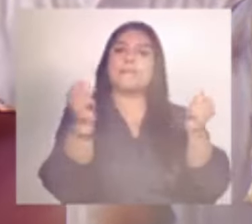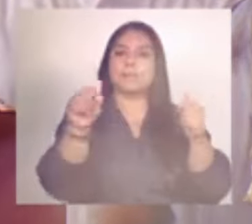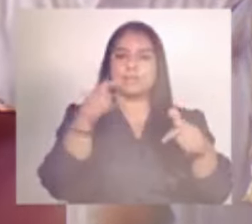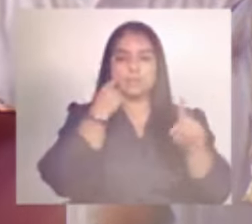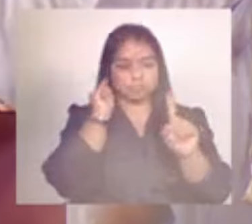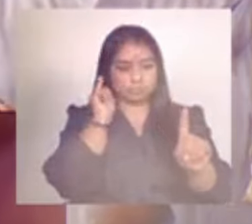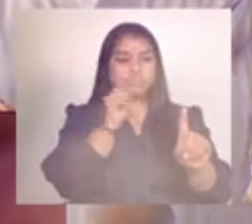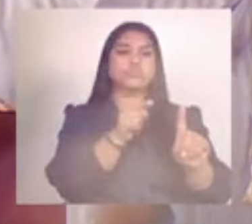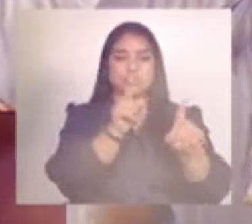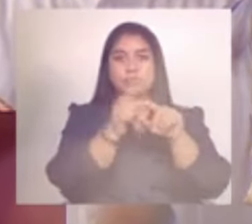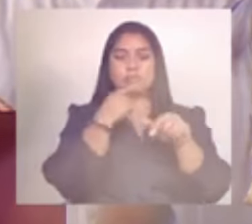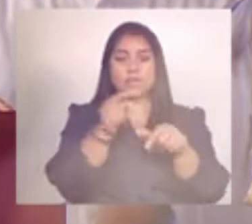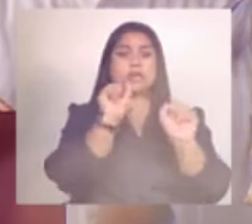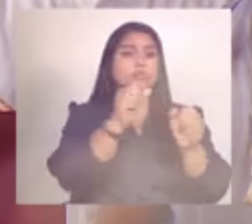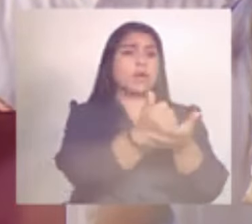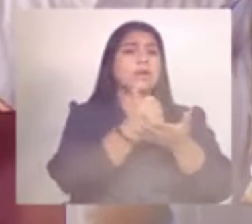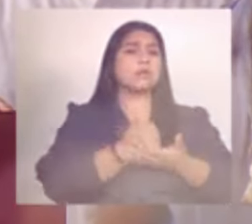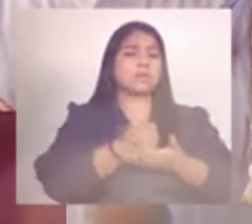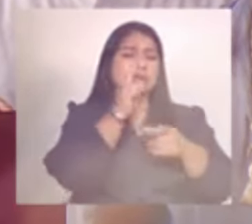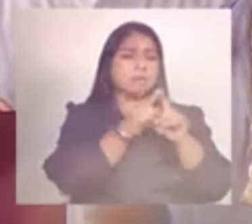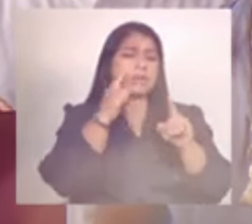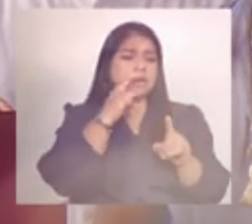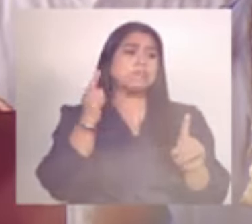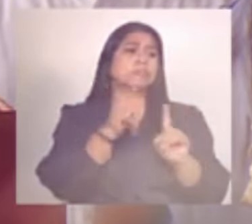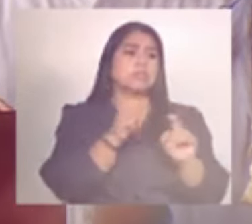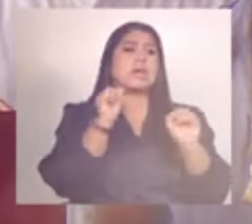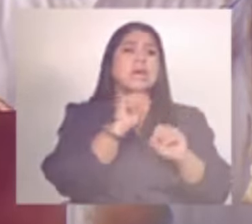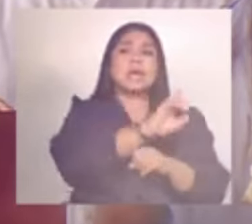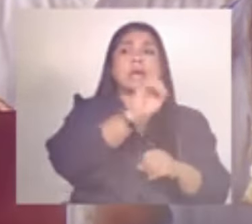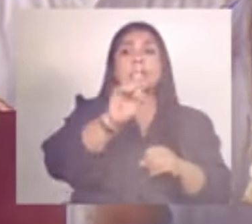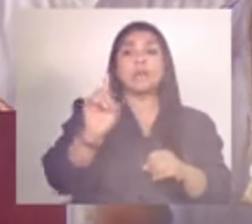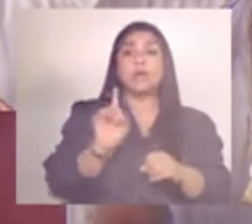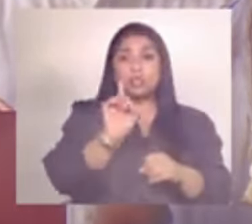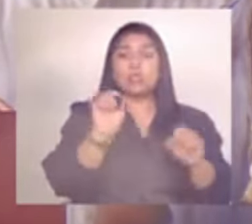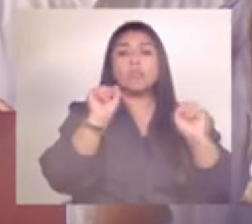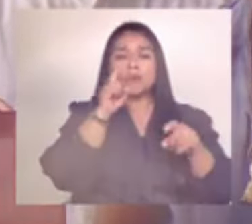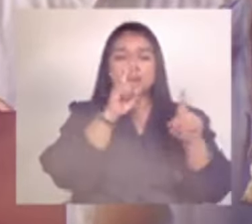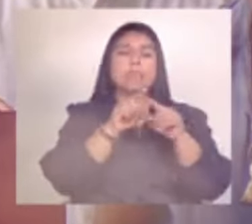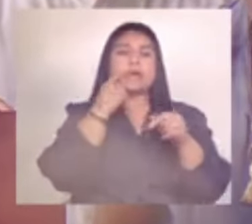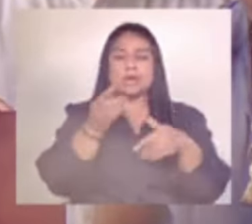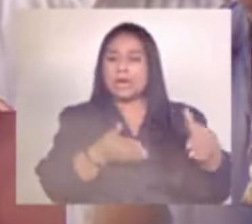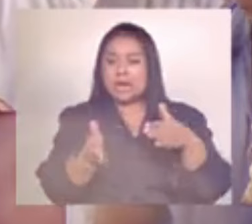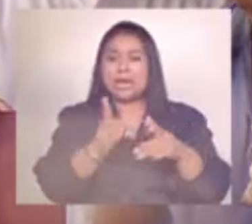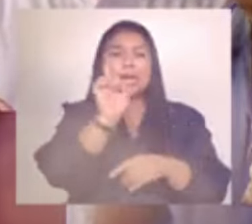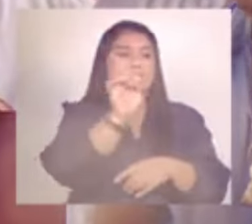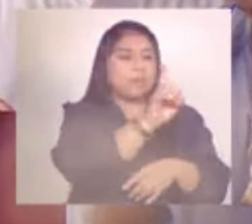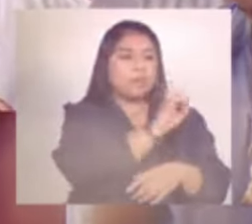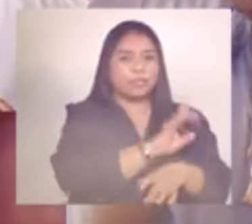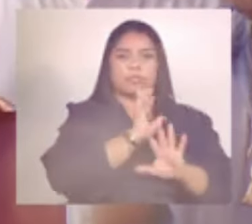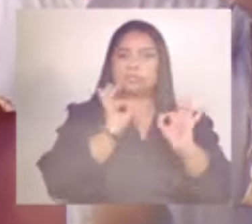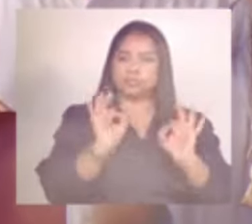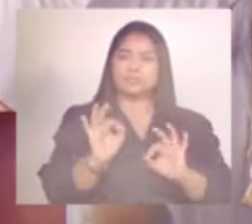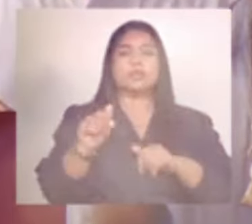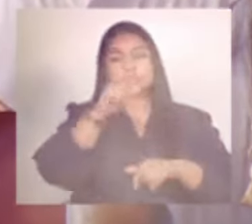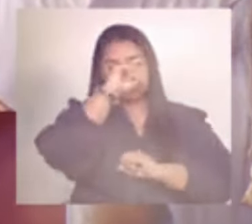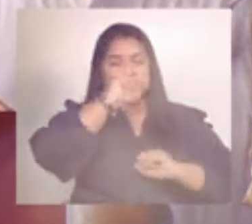dirección que nos permita lograr que cada uno de estos objetivos, un hospital, una carretera, sea construido. Y estamos trabajando en ese